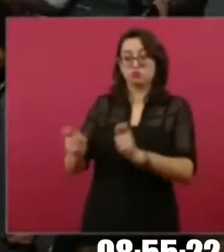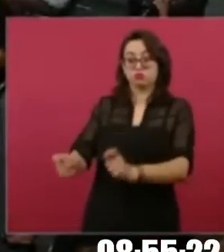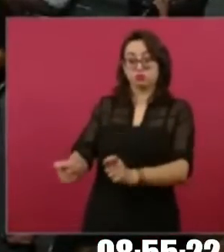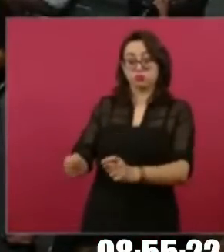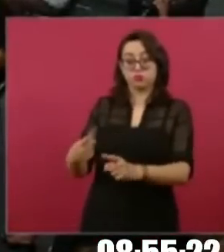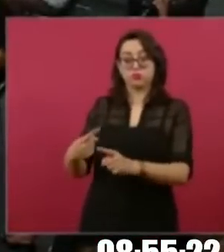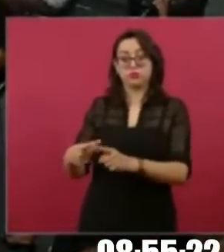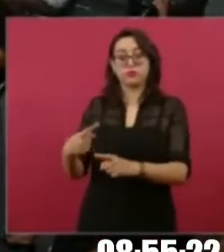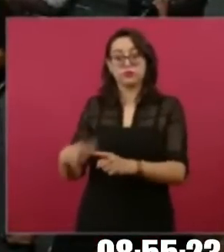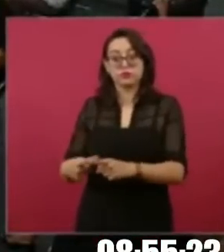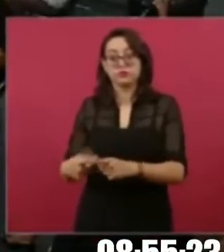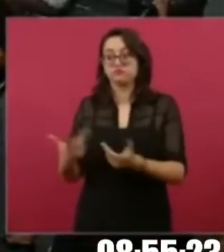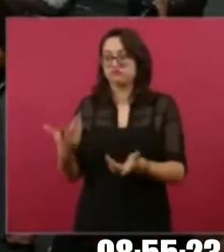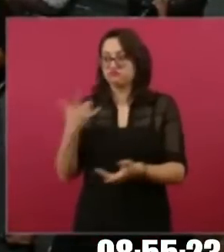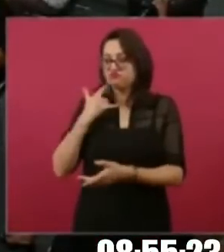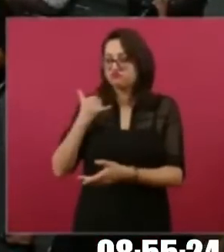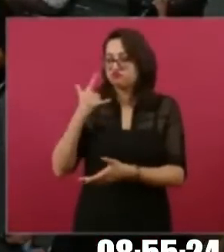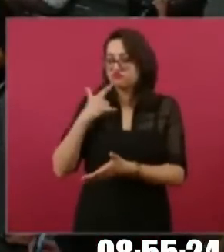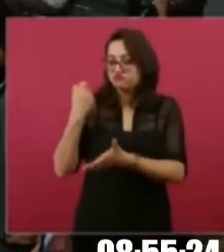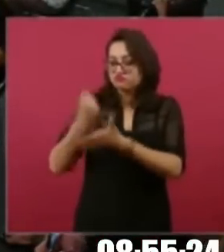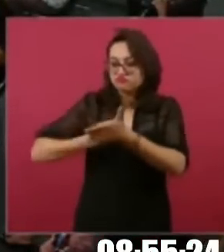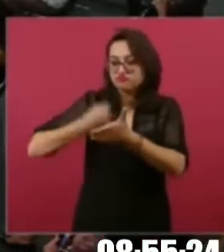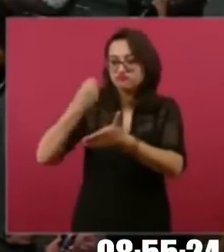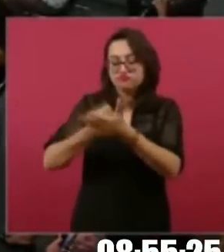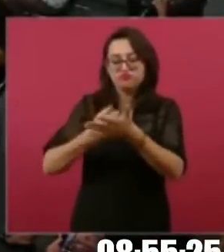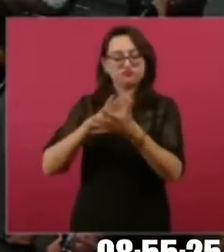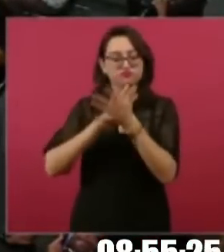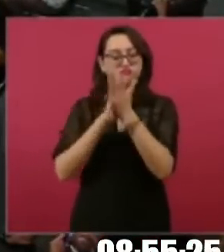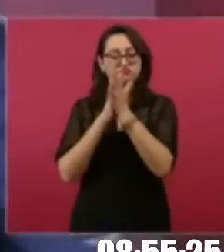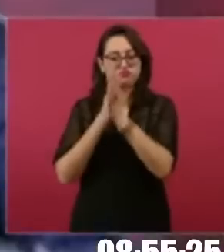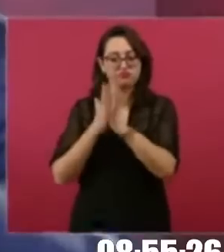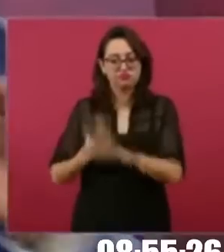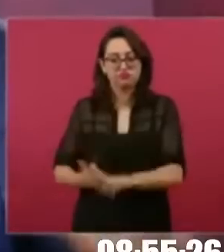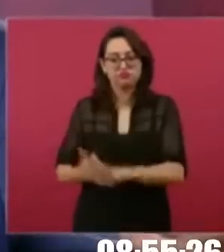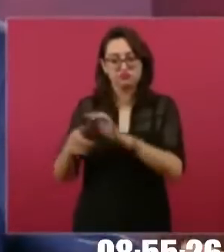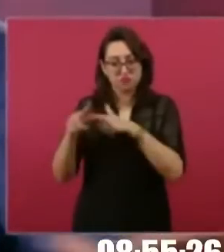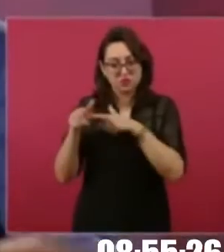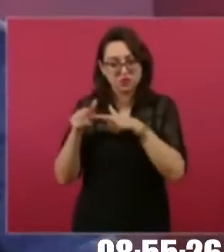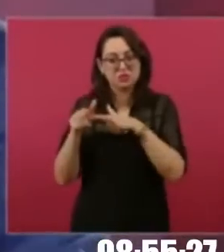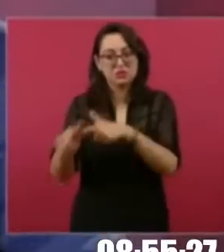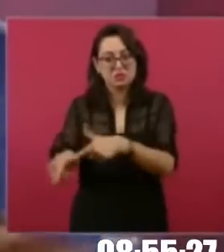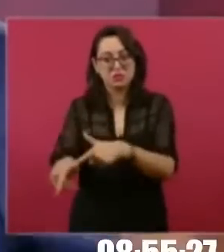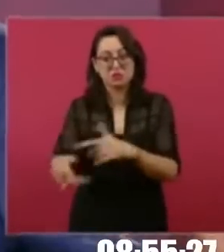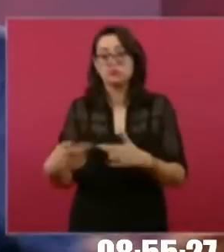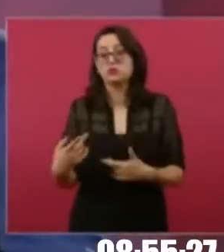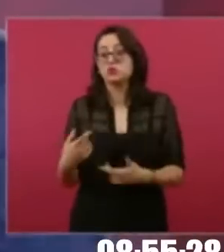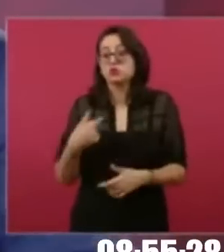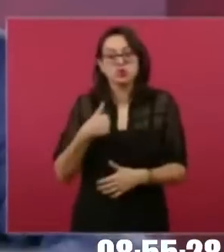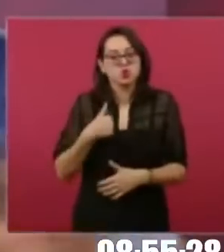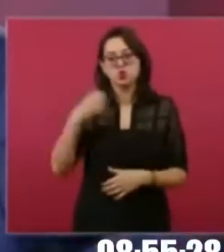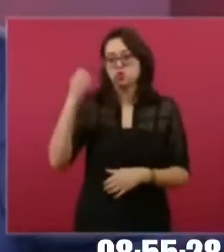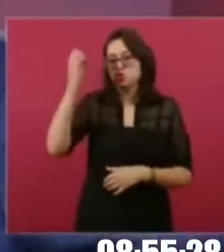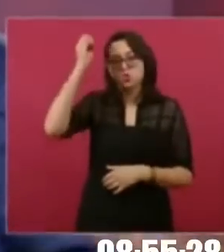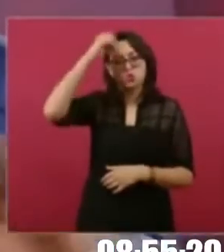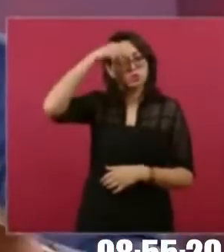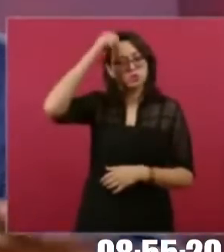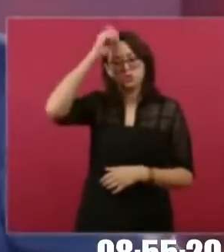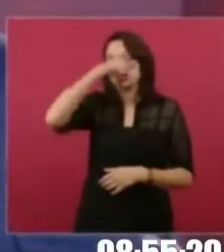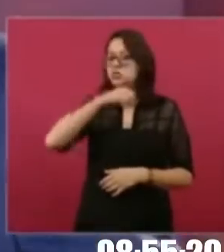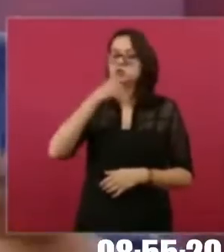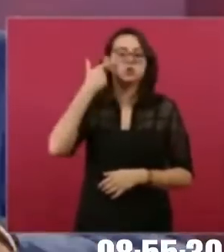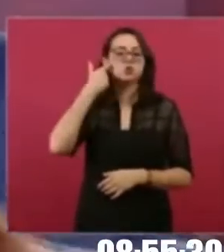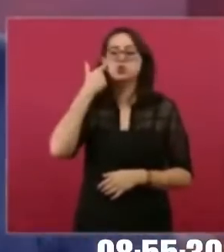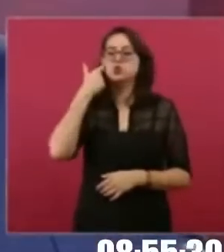del movimiento de transformación pero no quiero opinar sobre el proceso